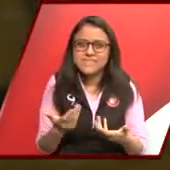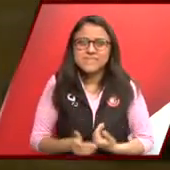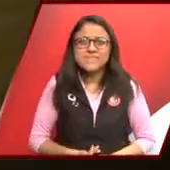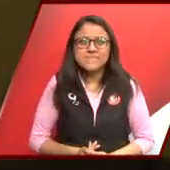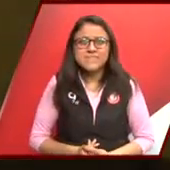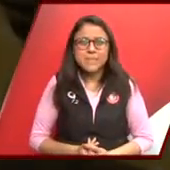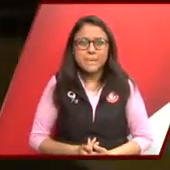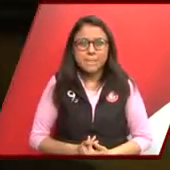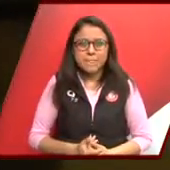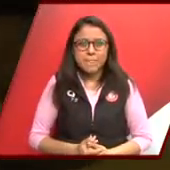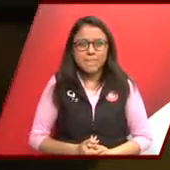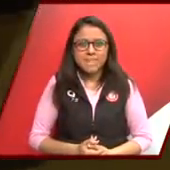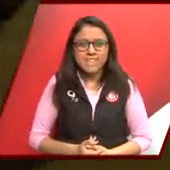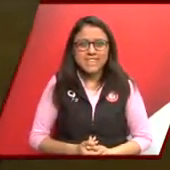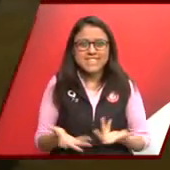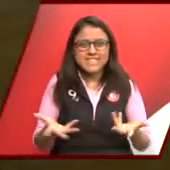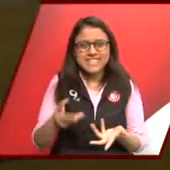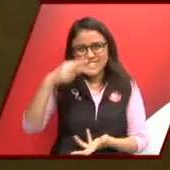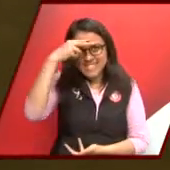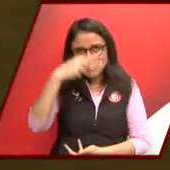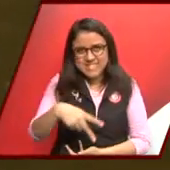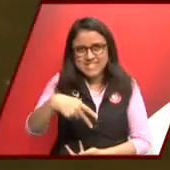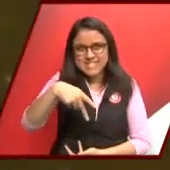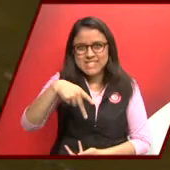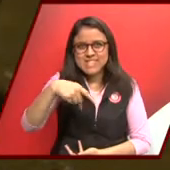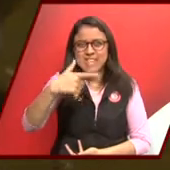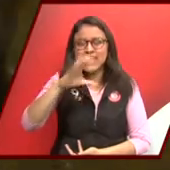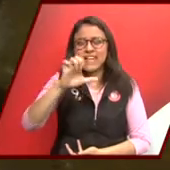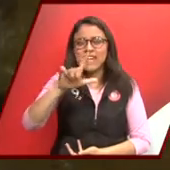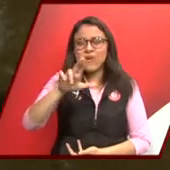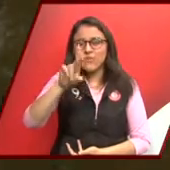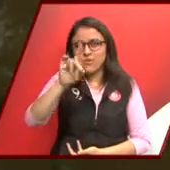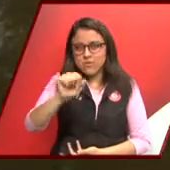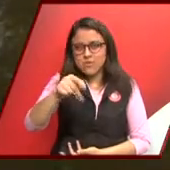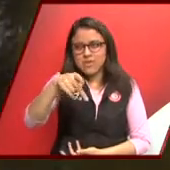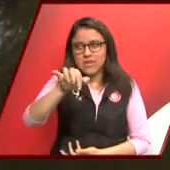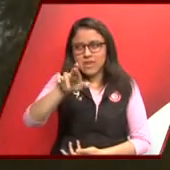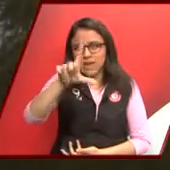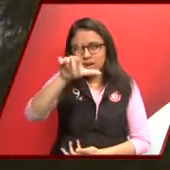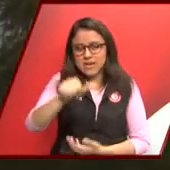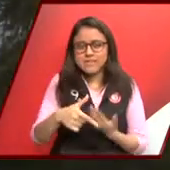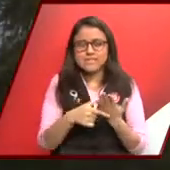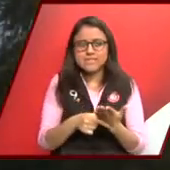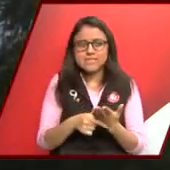Hecho en México, Claudio Iquiwa y Calle Sandoval.